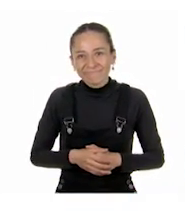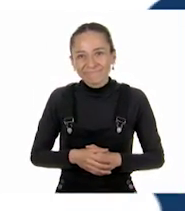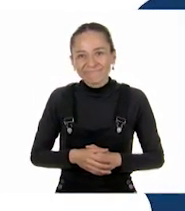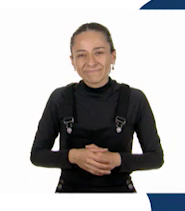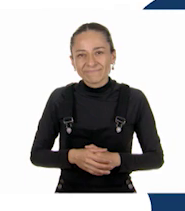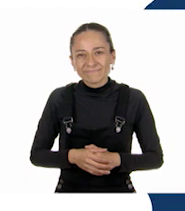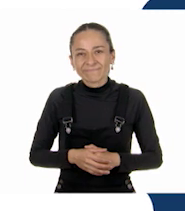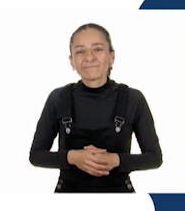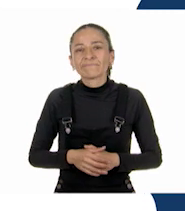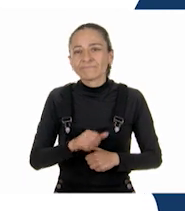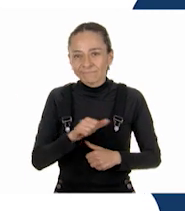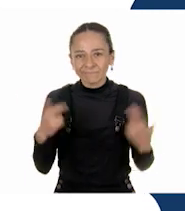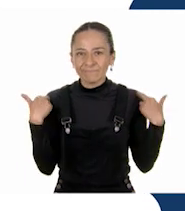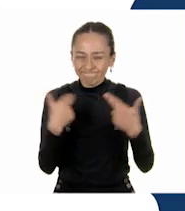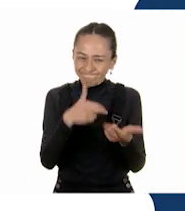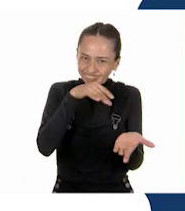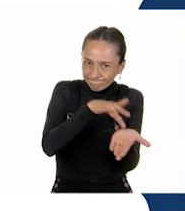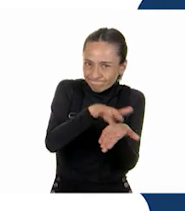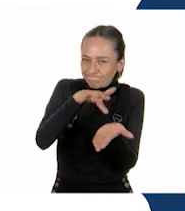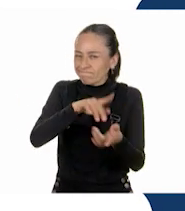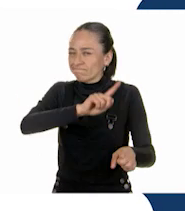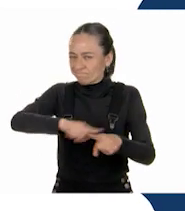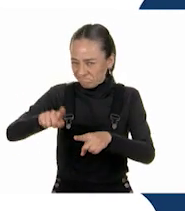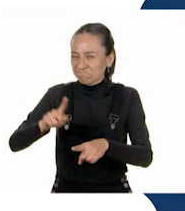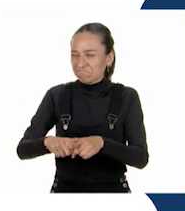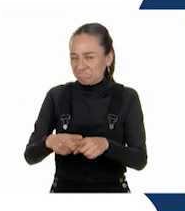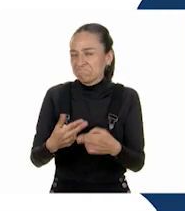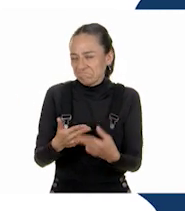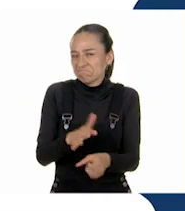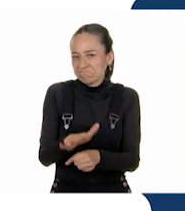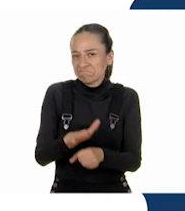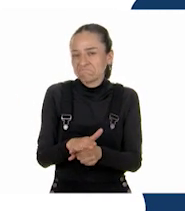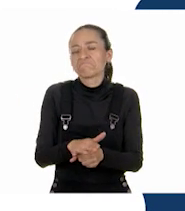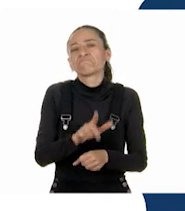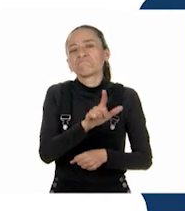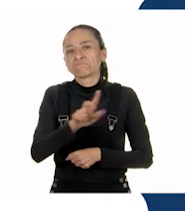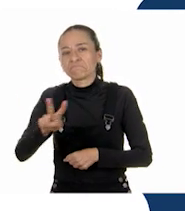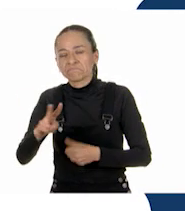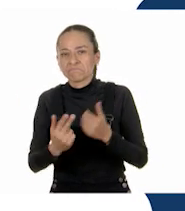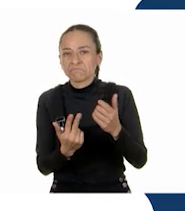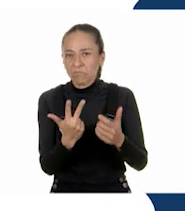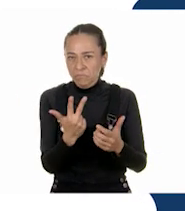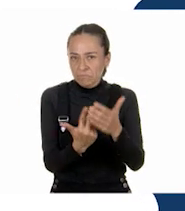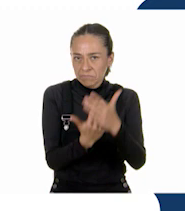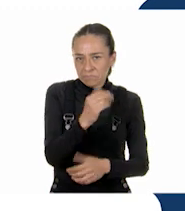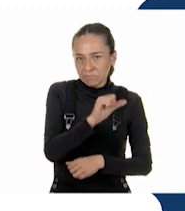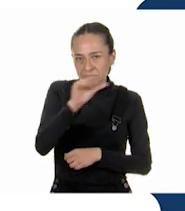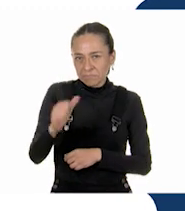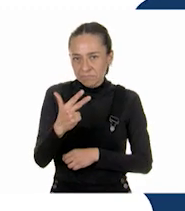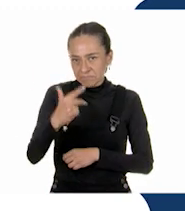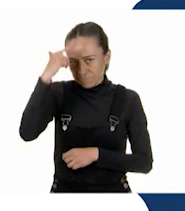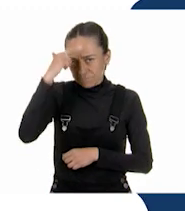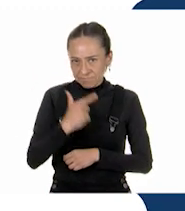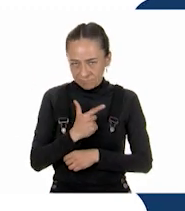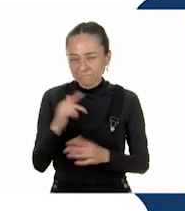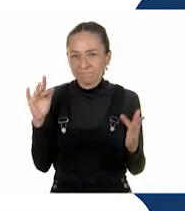Para apoyo pedagógico, hay maestras y maestros de lunes a viernes de 8 a 20 horas en el teléfono